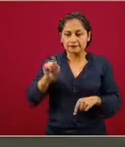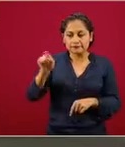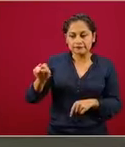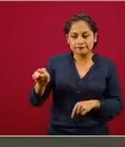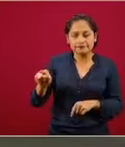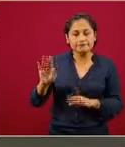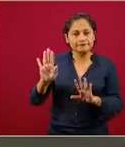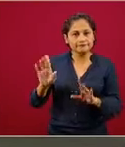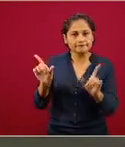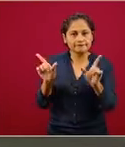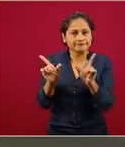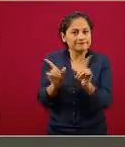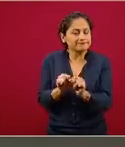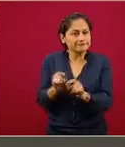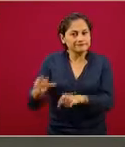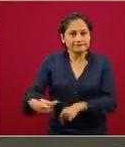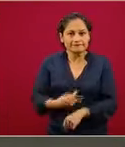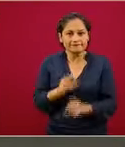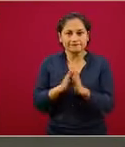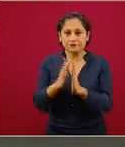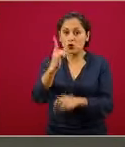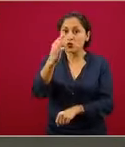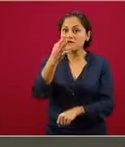media, literalmente, porque nos queda un minuto.